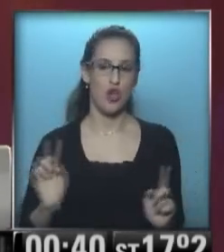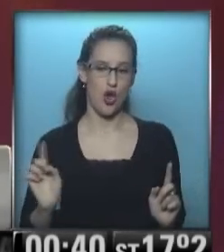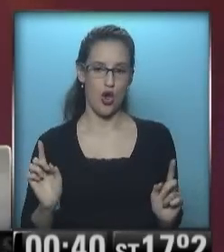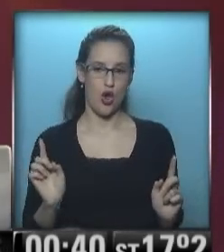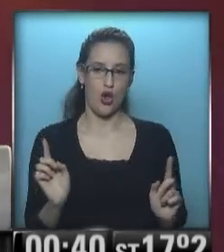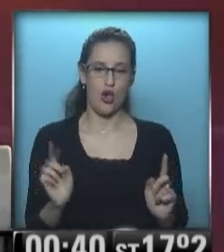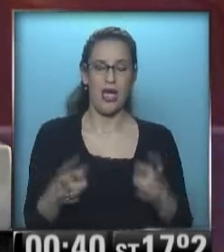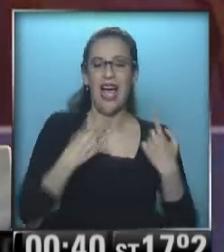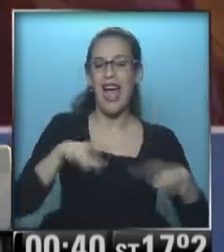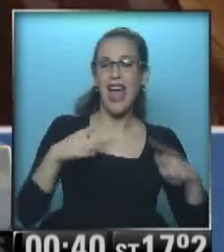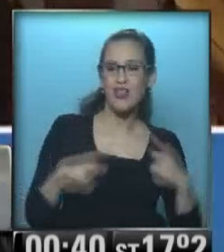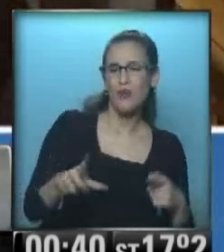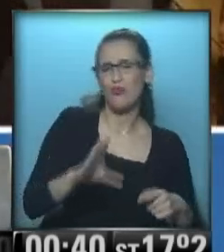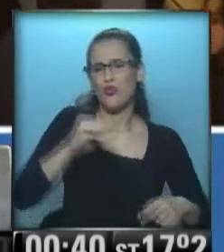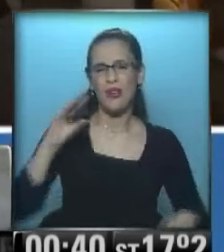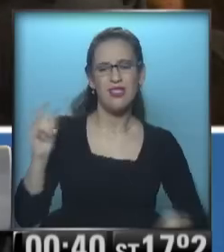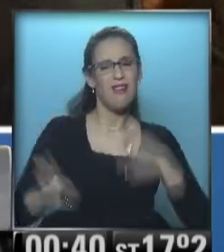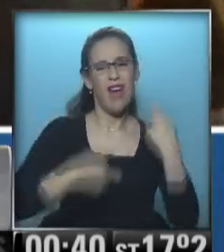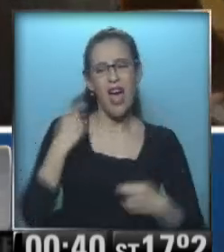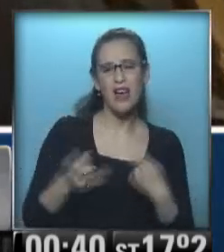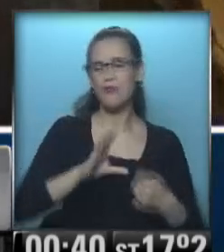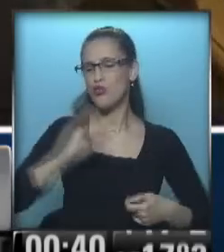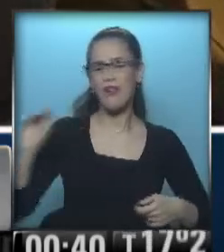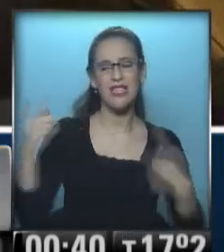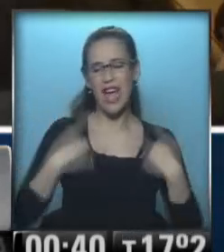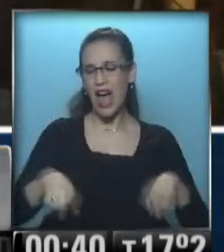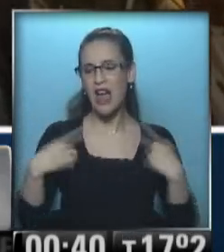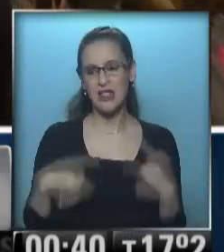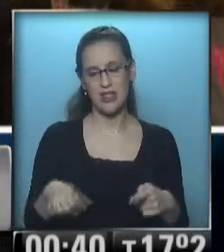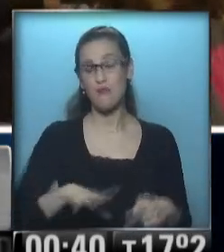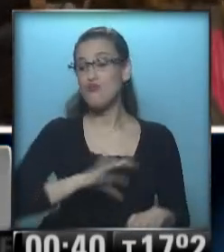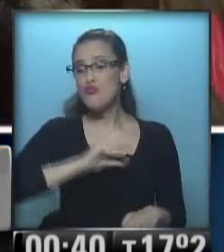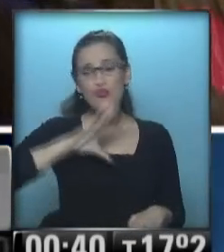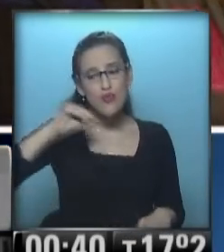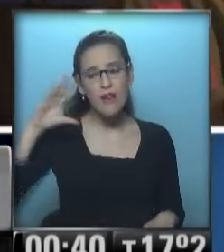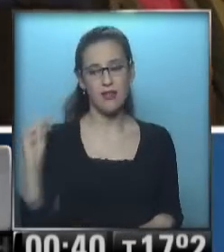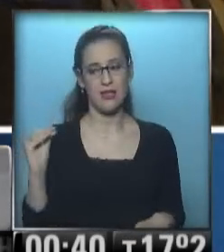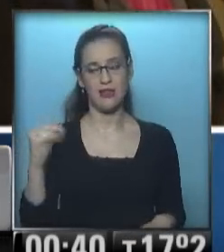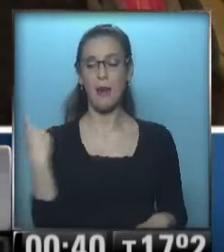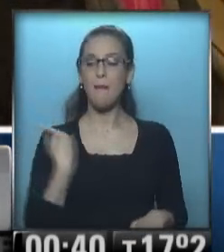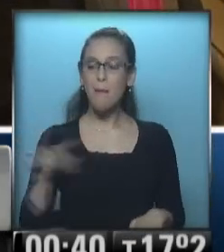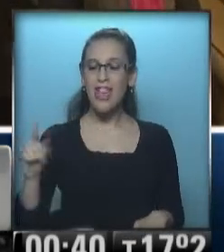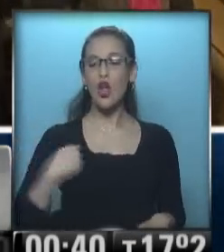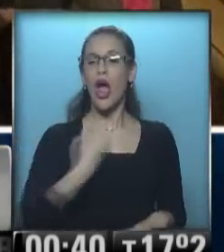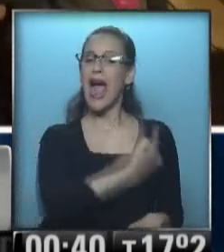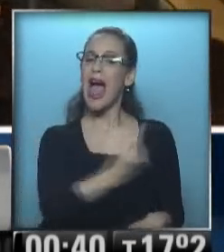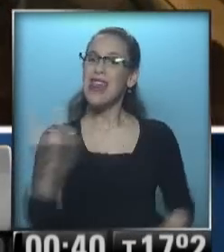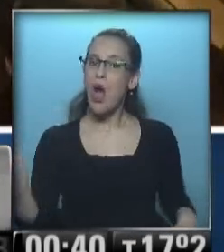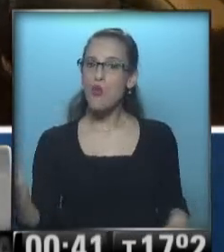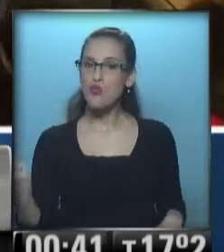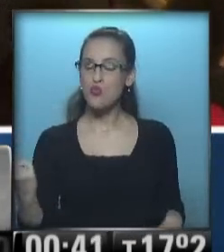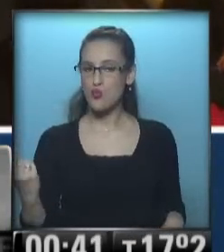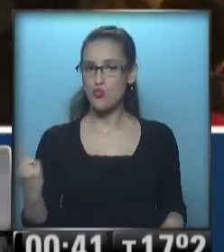bailaste? ¿Cuántas veces la cantaste? Montones, ¿entendés? Pero lo que a cada uno le queda de esa persona que hoy ya no